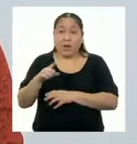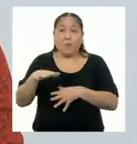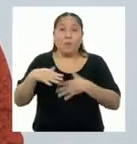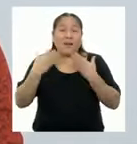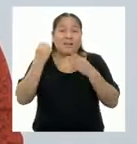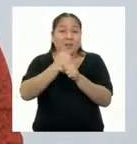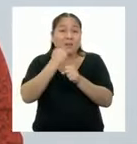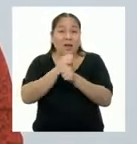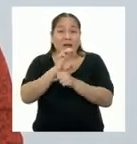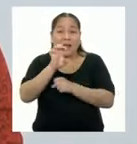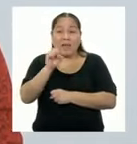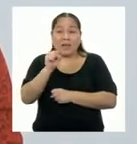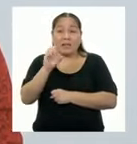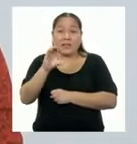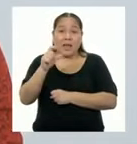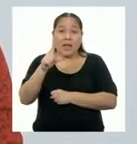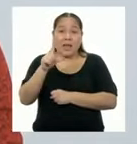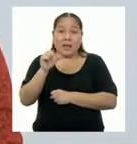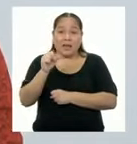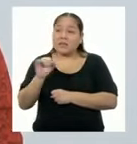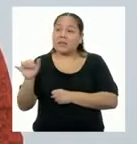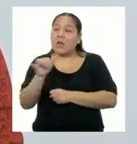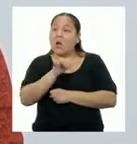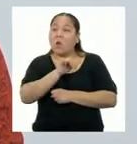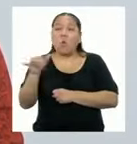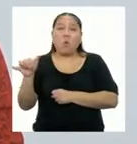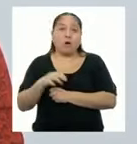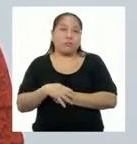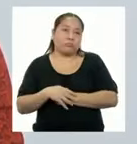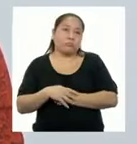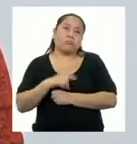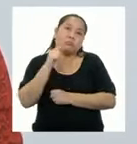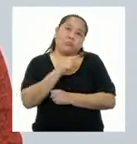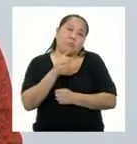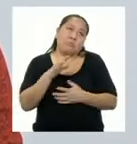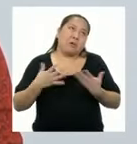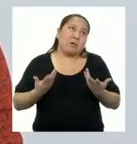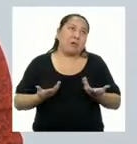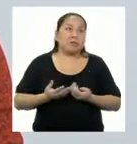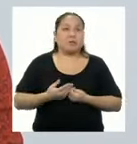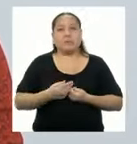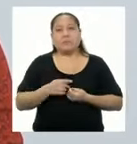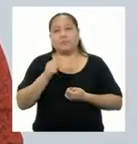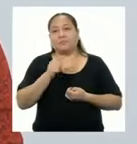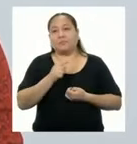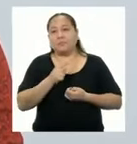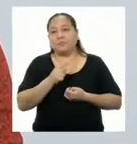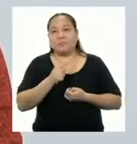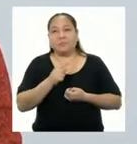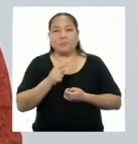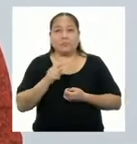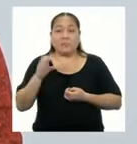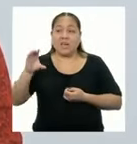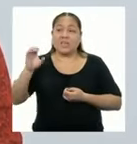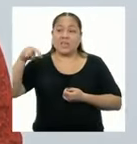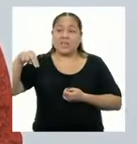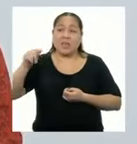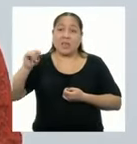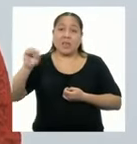necesitas estandarizar la medida. Puedes decidir trabajar, por ejemplo, con unidad de medida